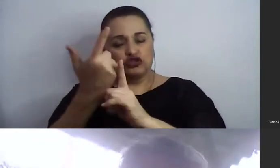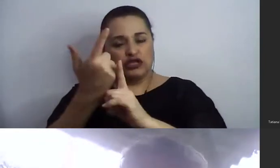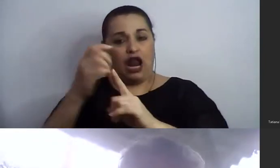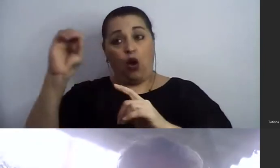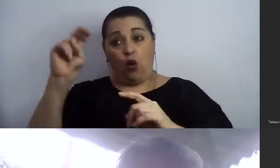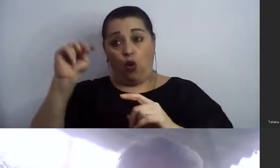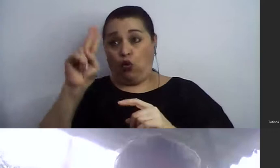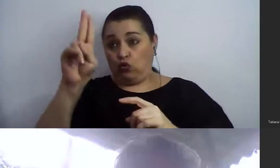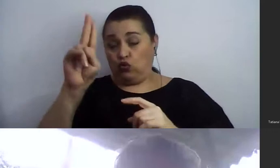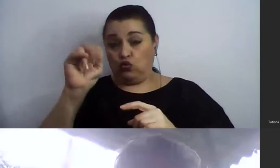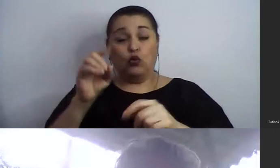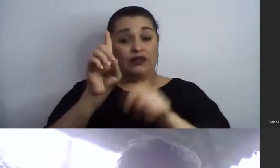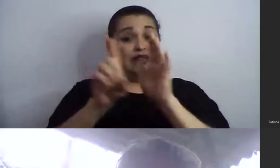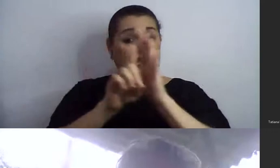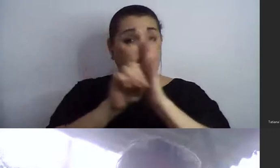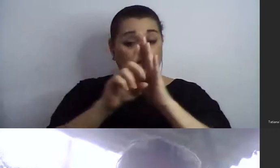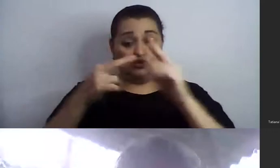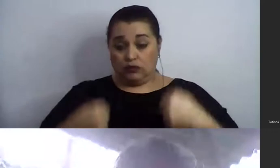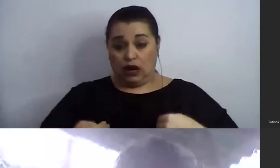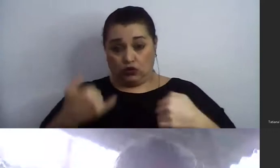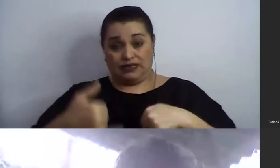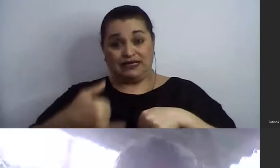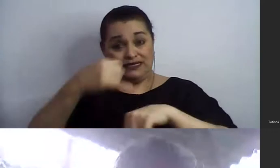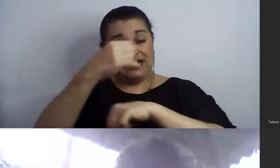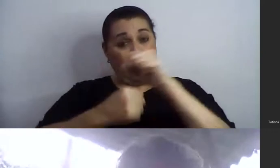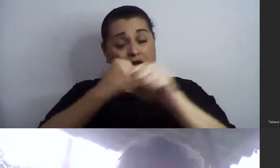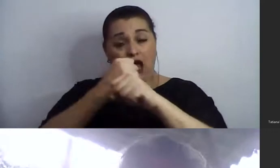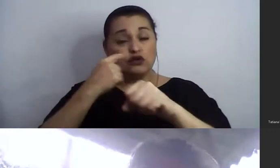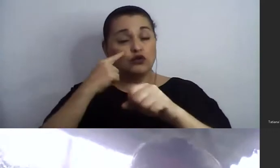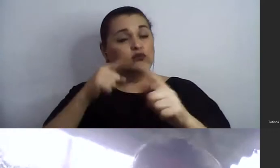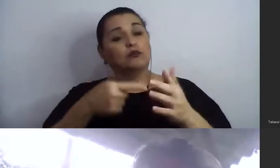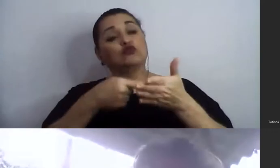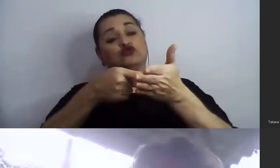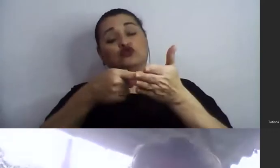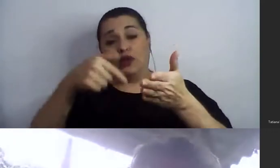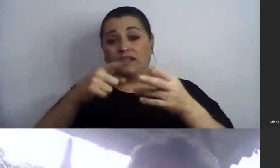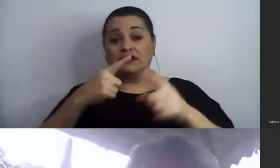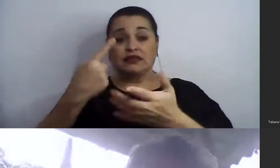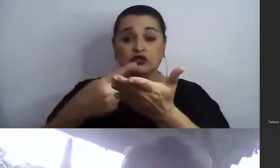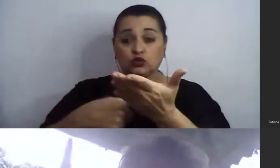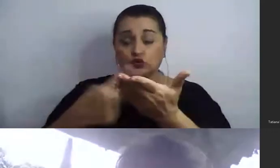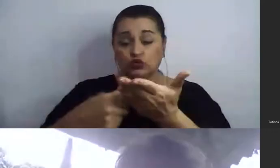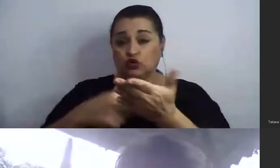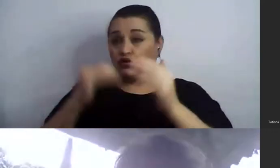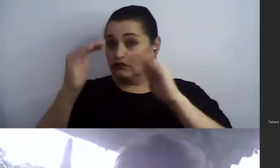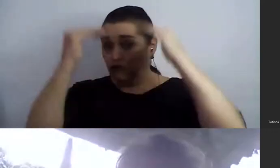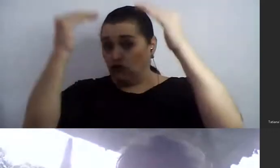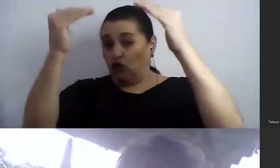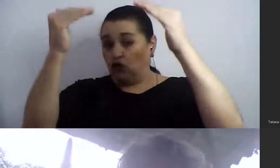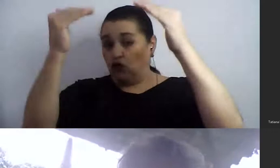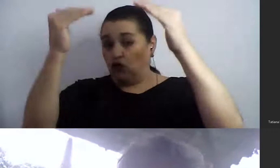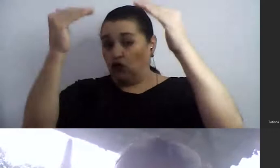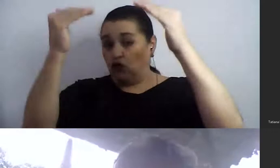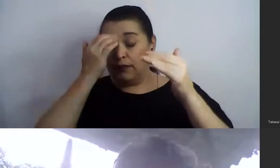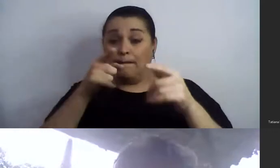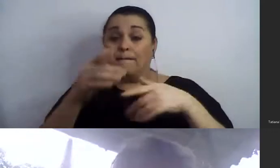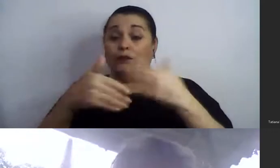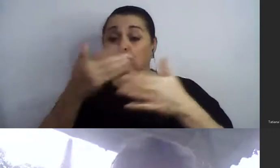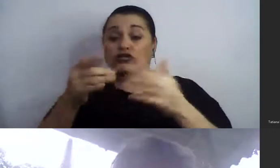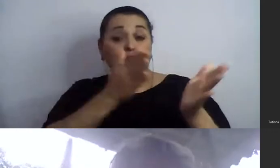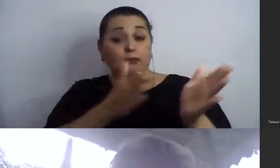a la acción por los derechos humanos este año señaló que las discusiones del foro de alto nivel y sus procesos preparatorios